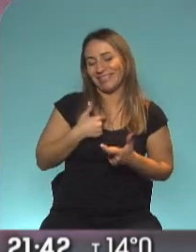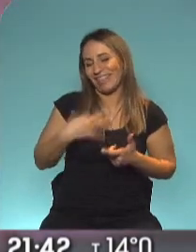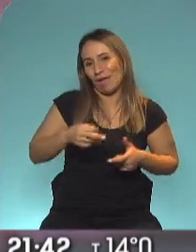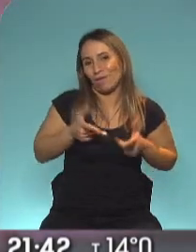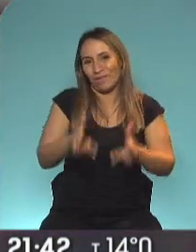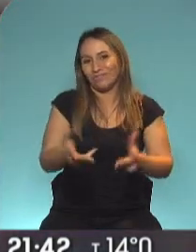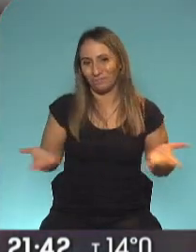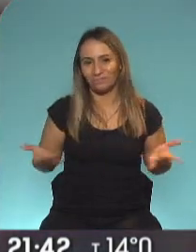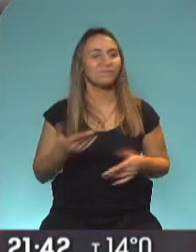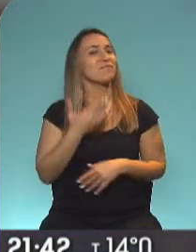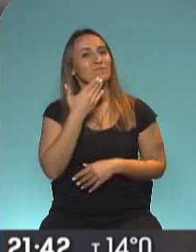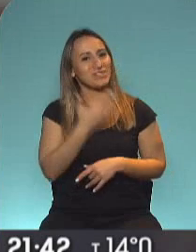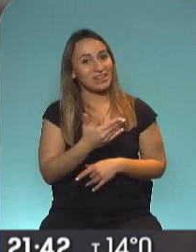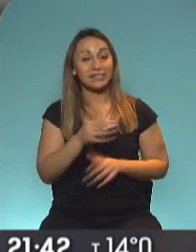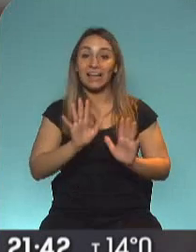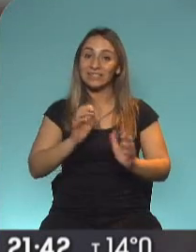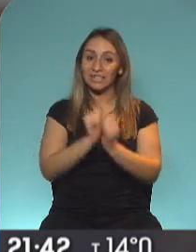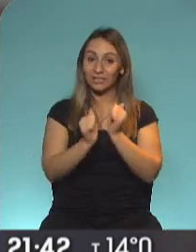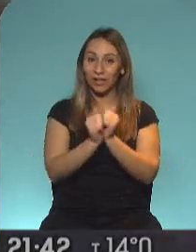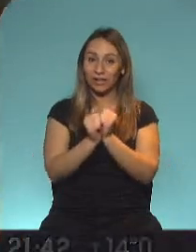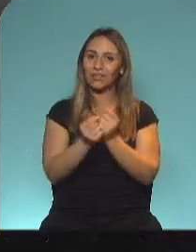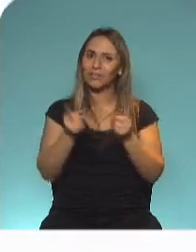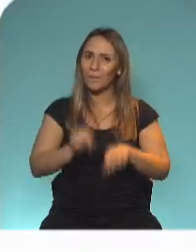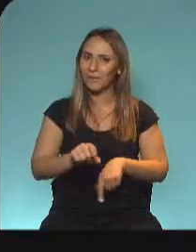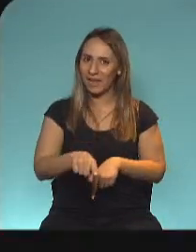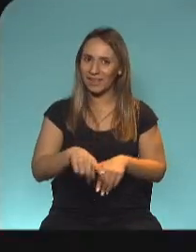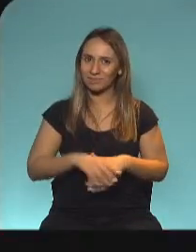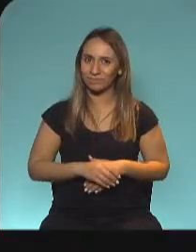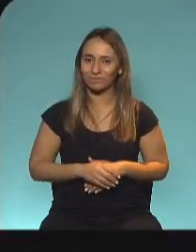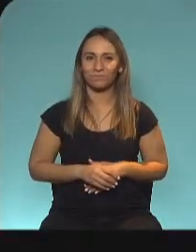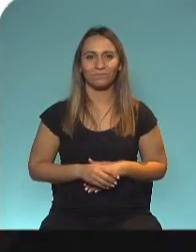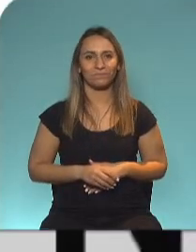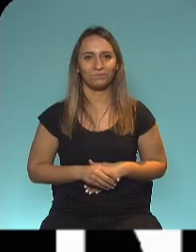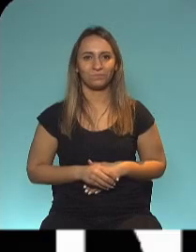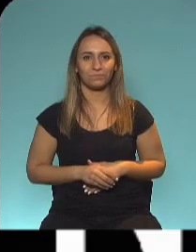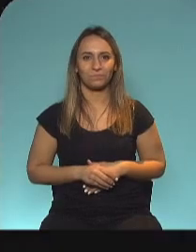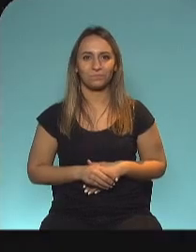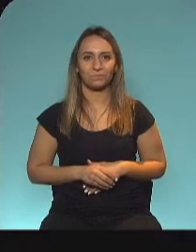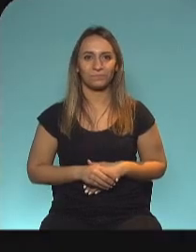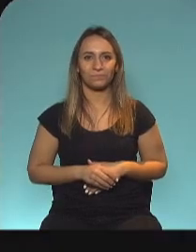historia. Esto también pasa. Continuamos.